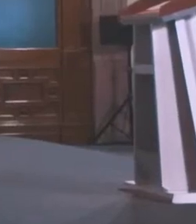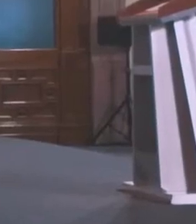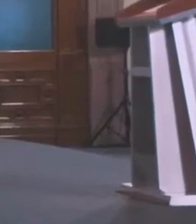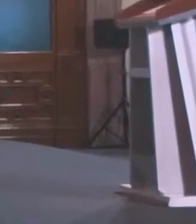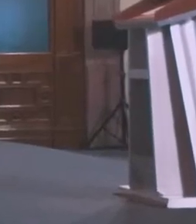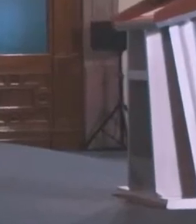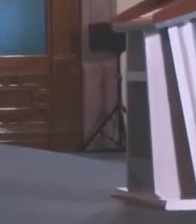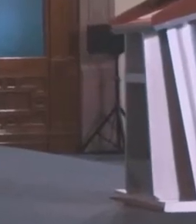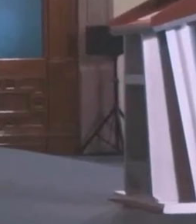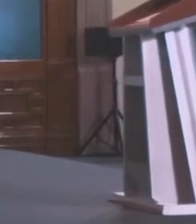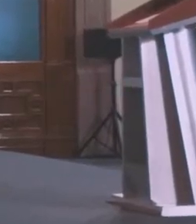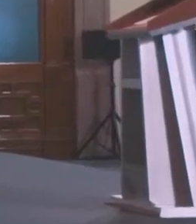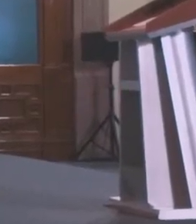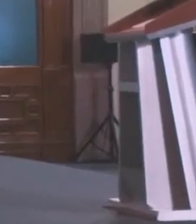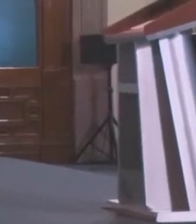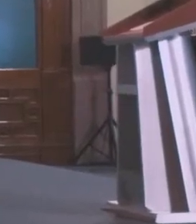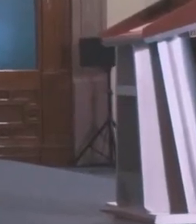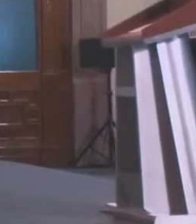am